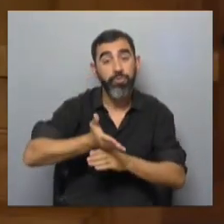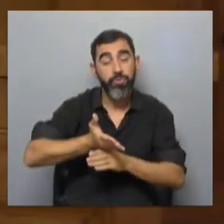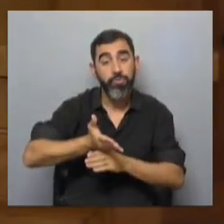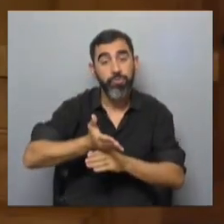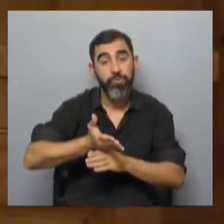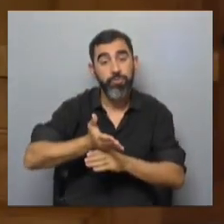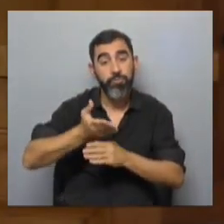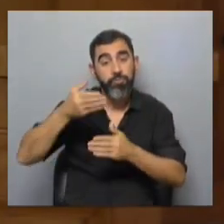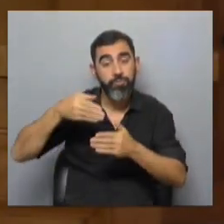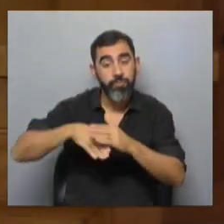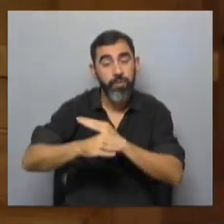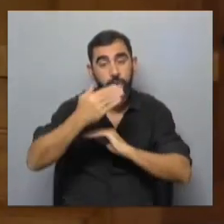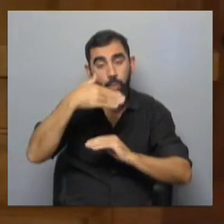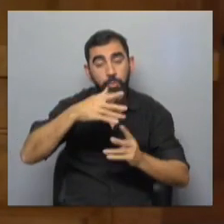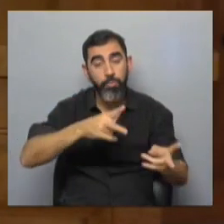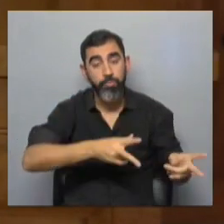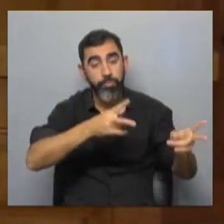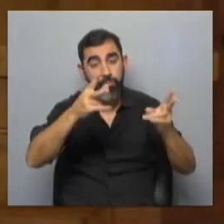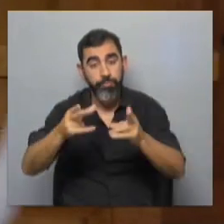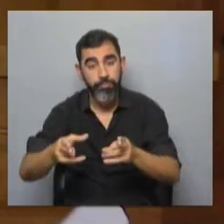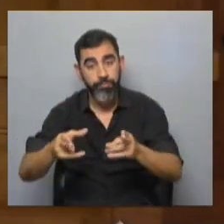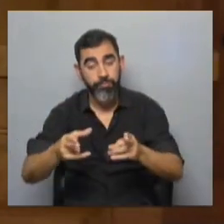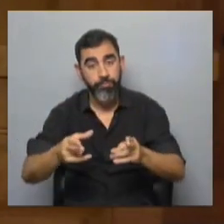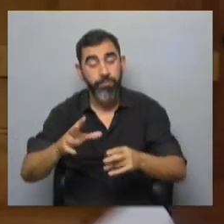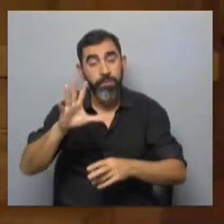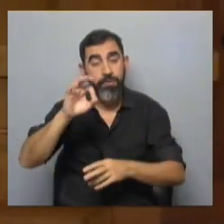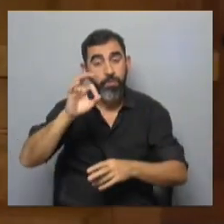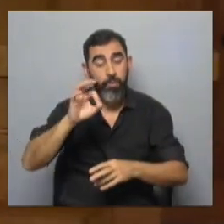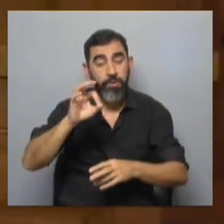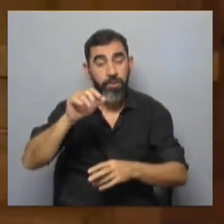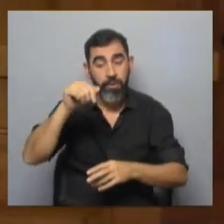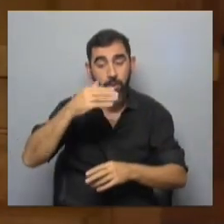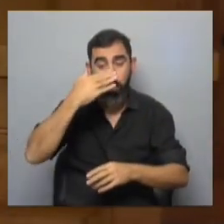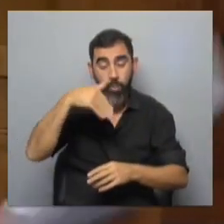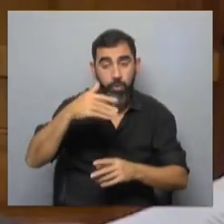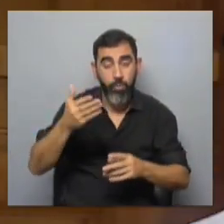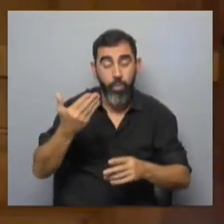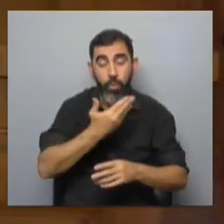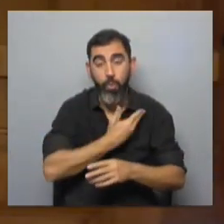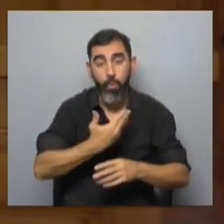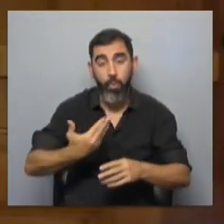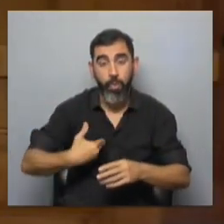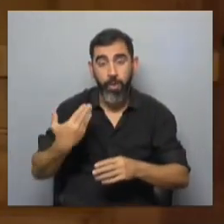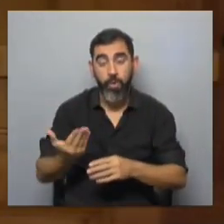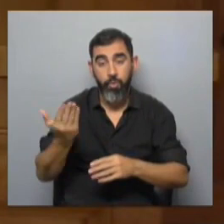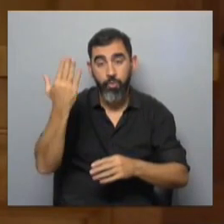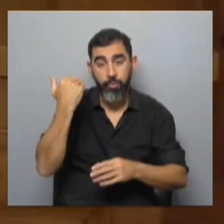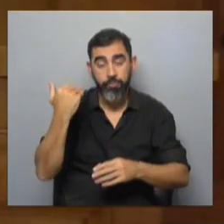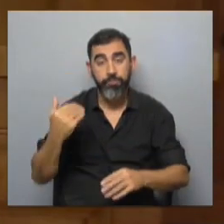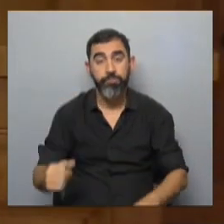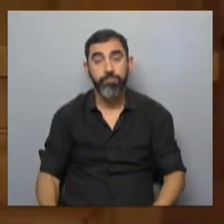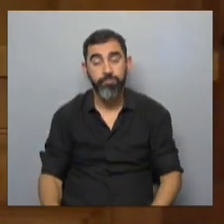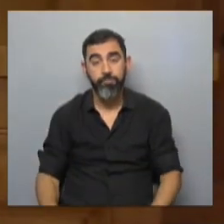eran ingresados en este último periodo, vale decir que 50 son de este último periodo, 50 son del